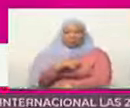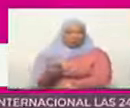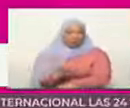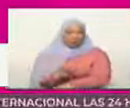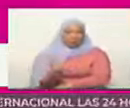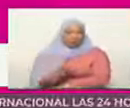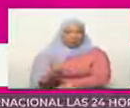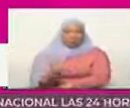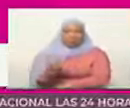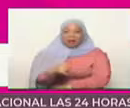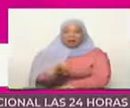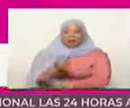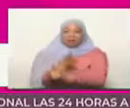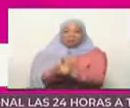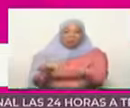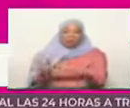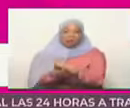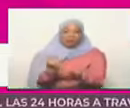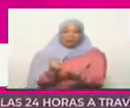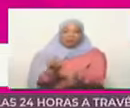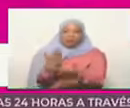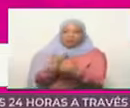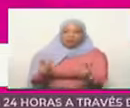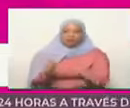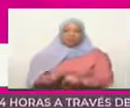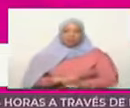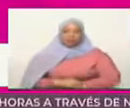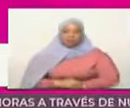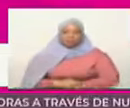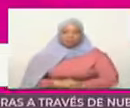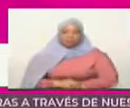Queremos más democracia, más libertad.